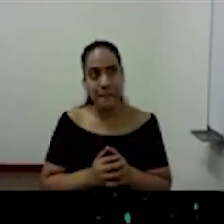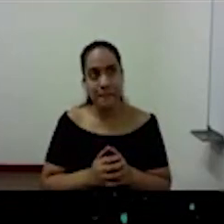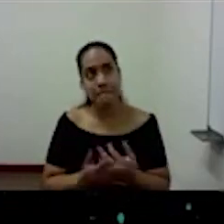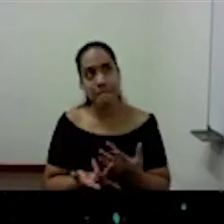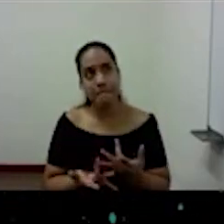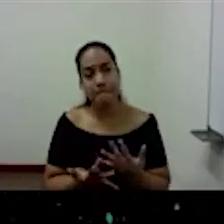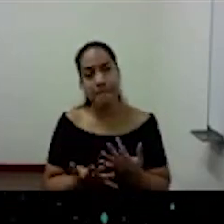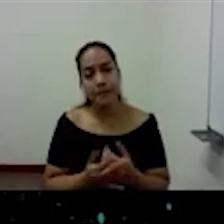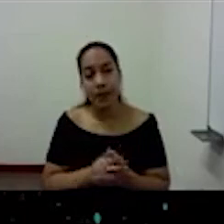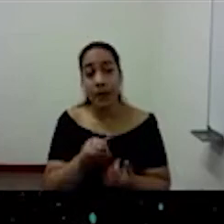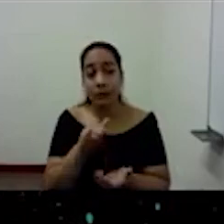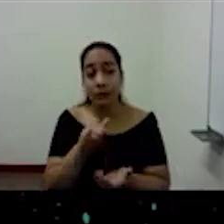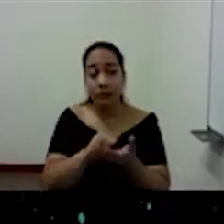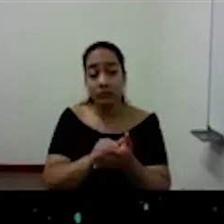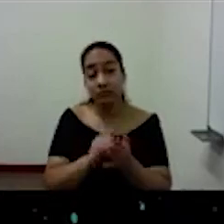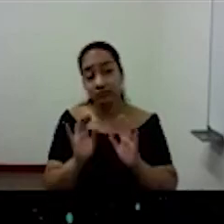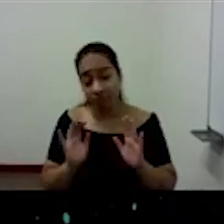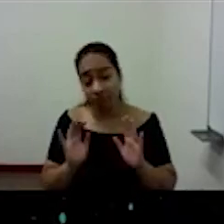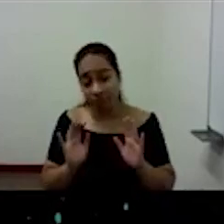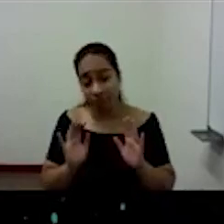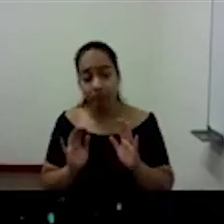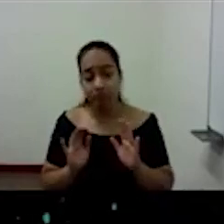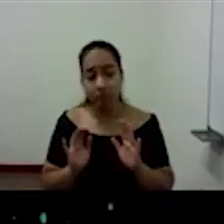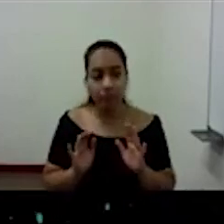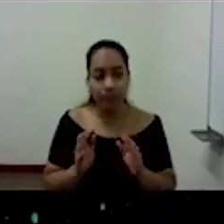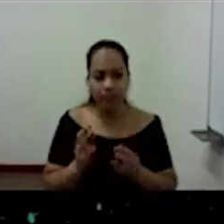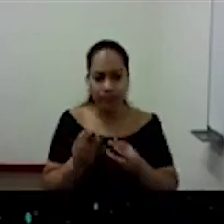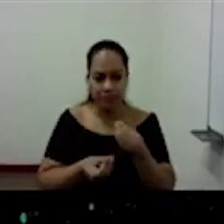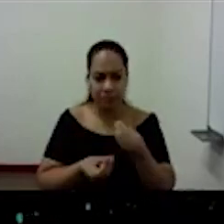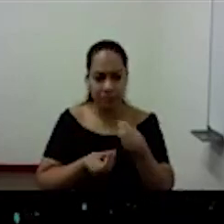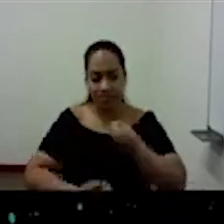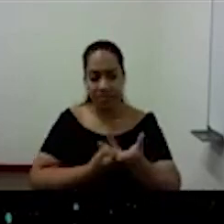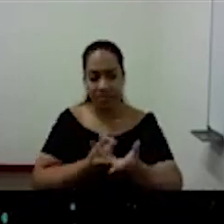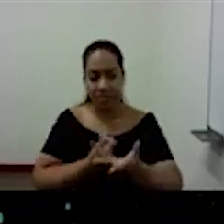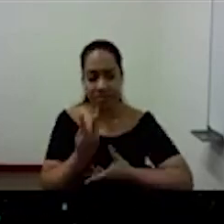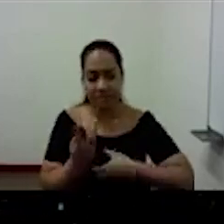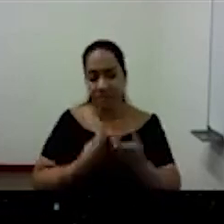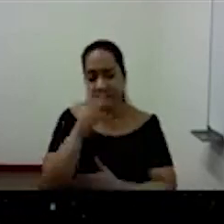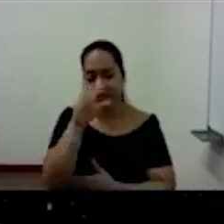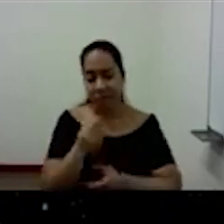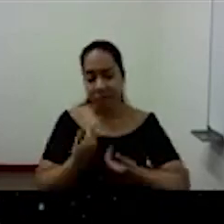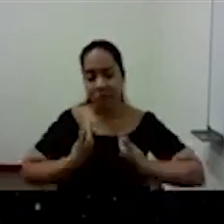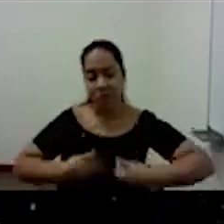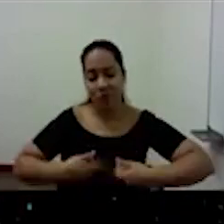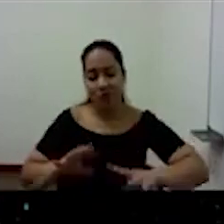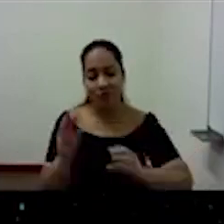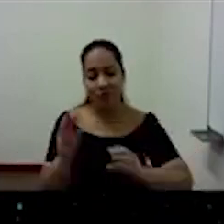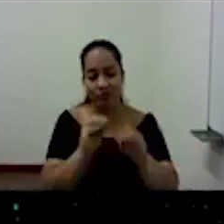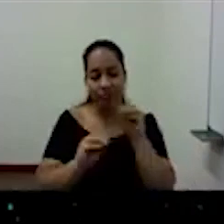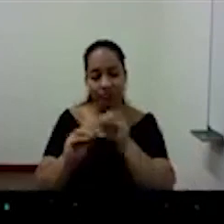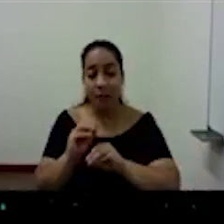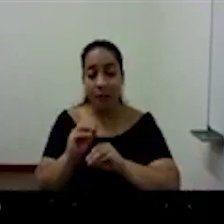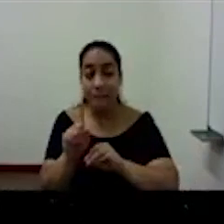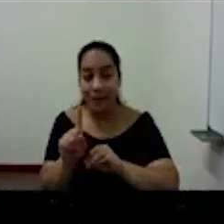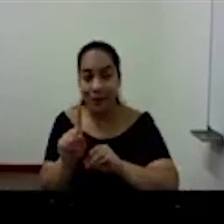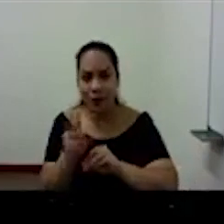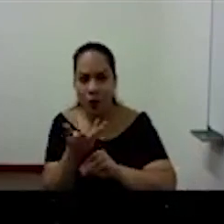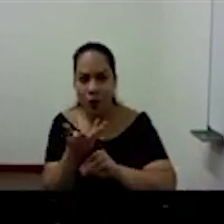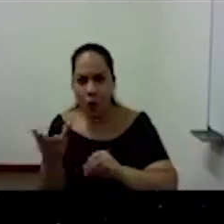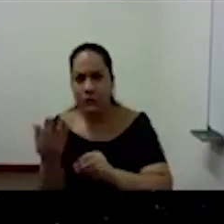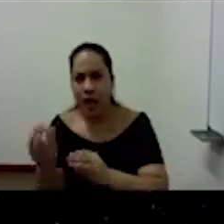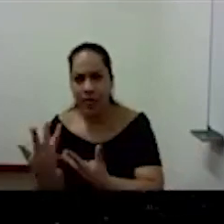Y con ella se puede hacer lo que quiera, pero es algo que ya está dado. Es